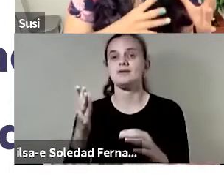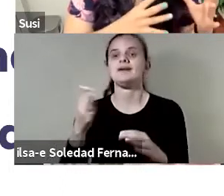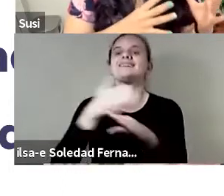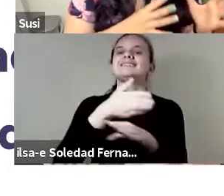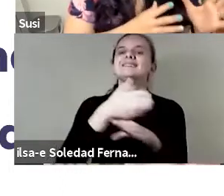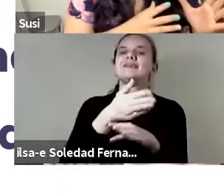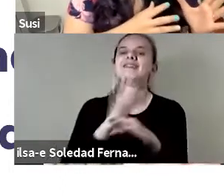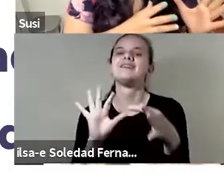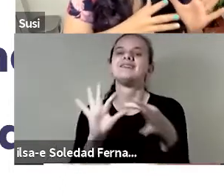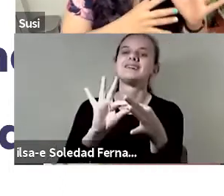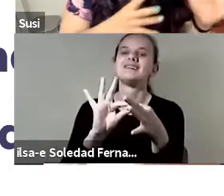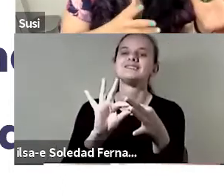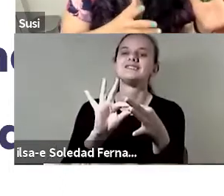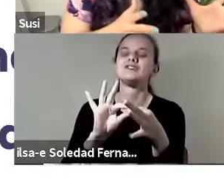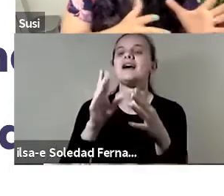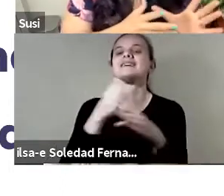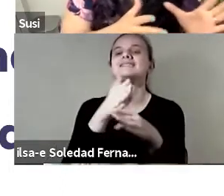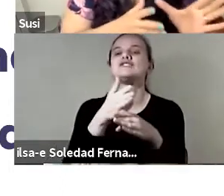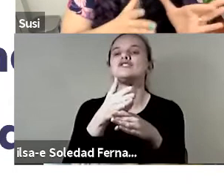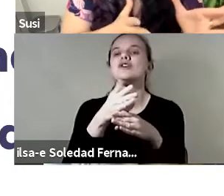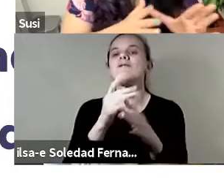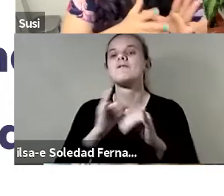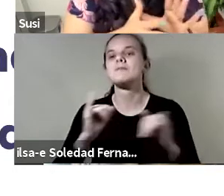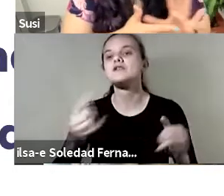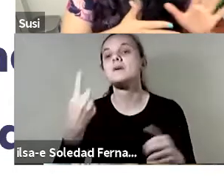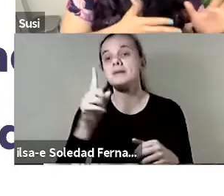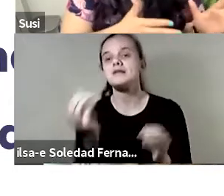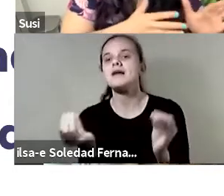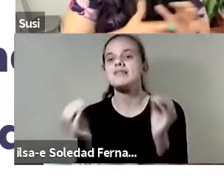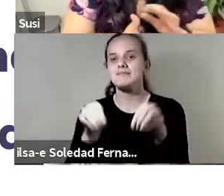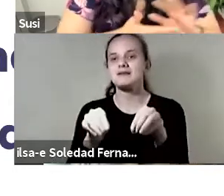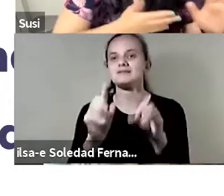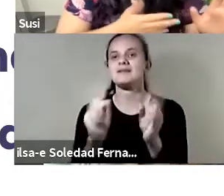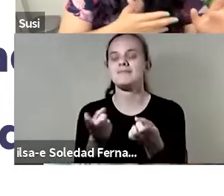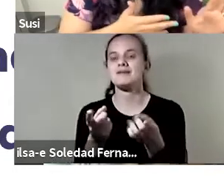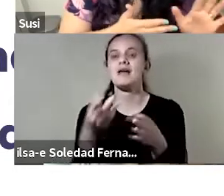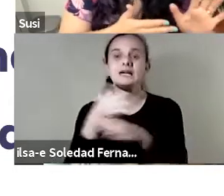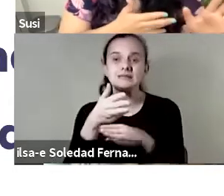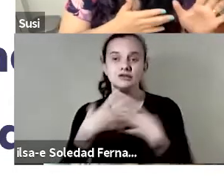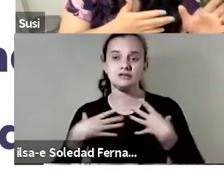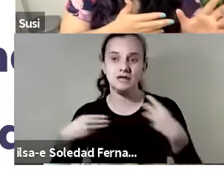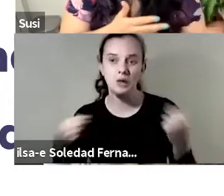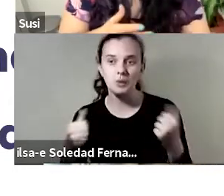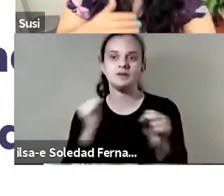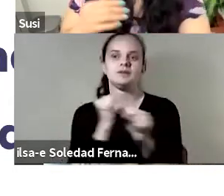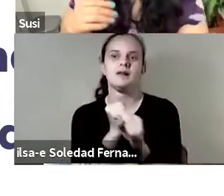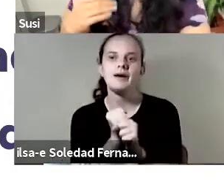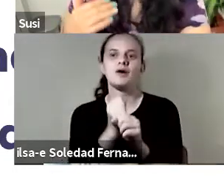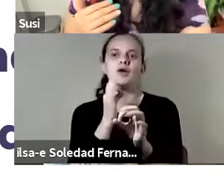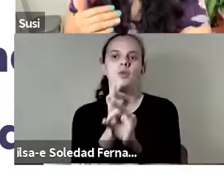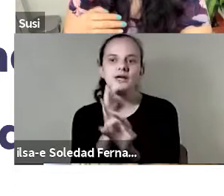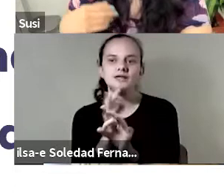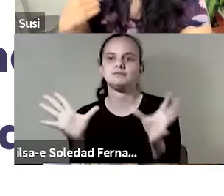digital como una fuente de información, porque la accesibilidad en cuanto a lo legal está como ligado al derecho al acceso a la información, sino